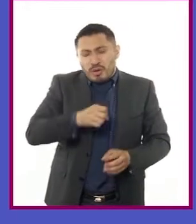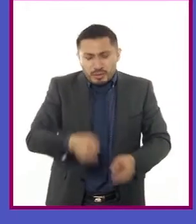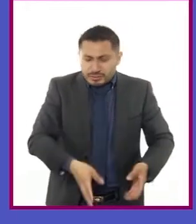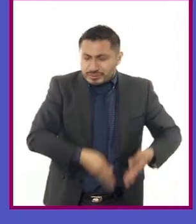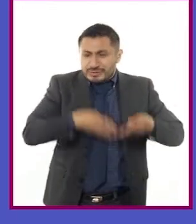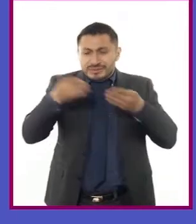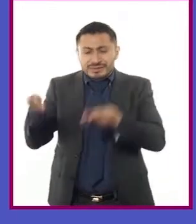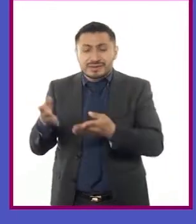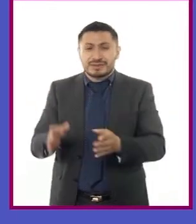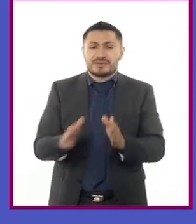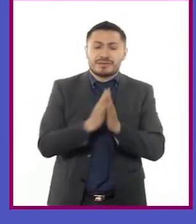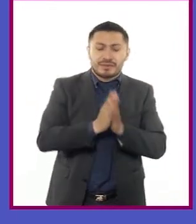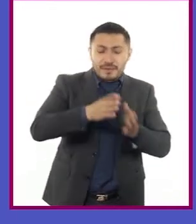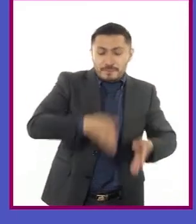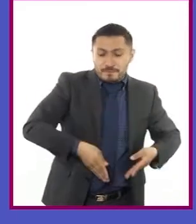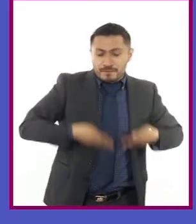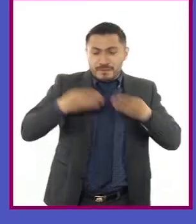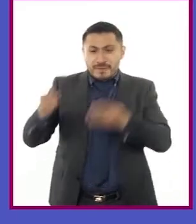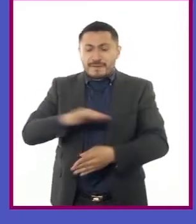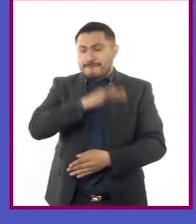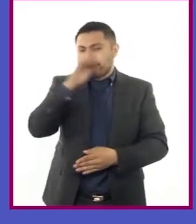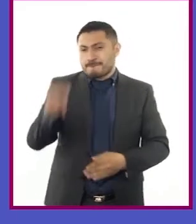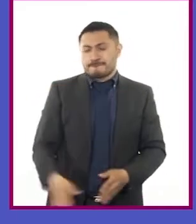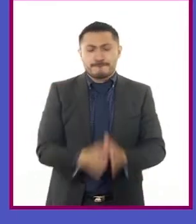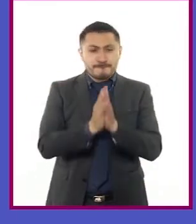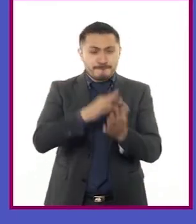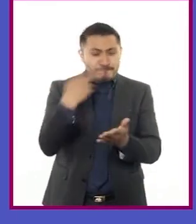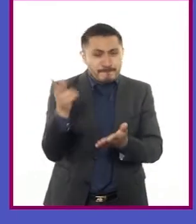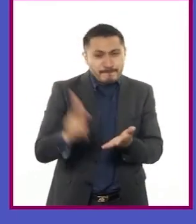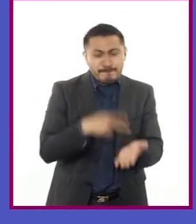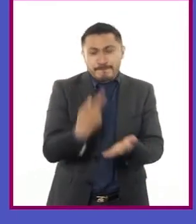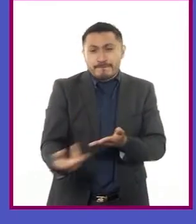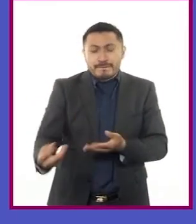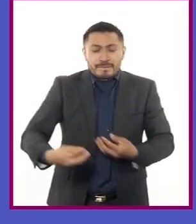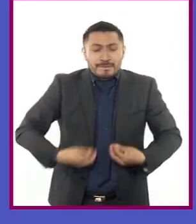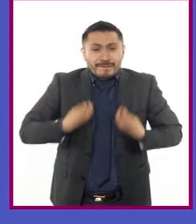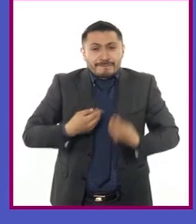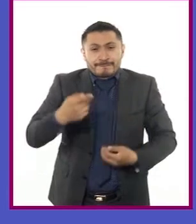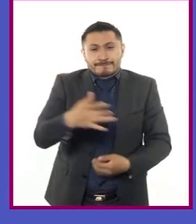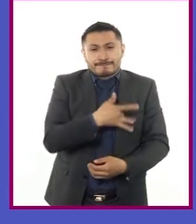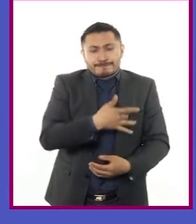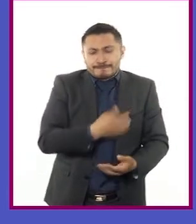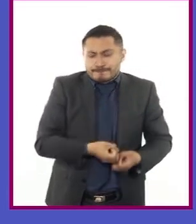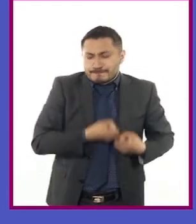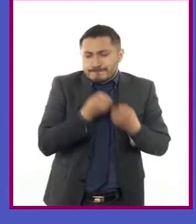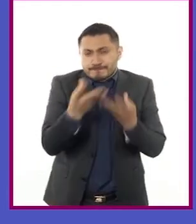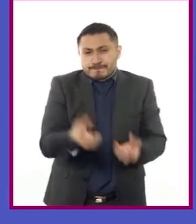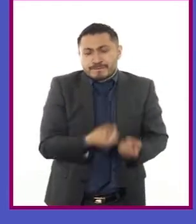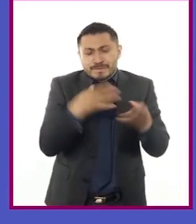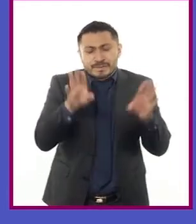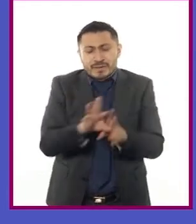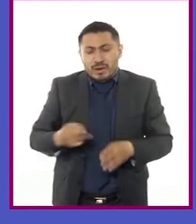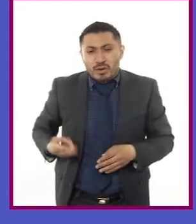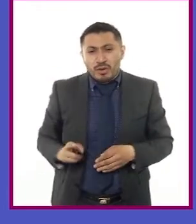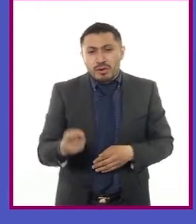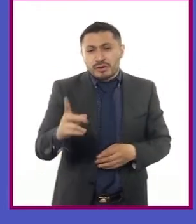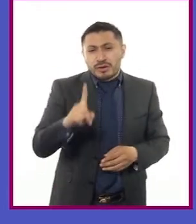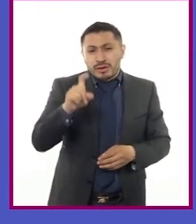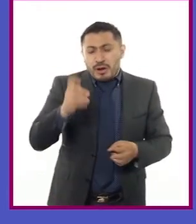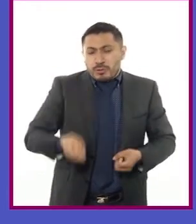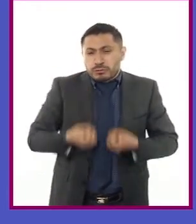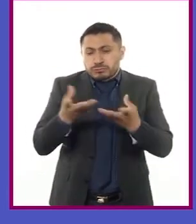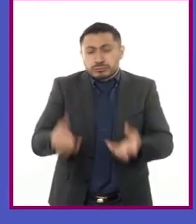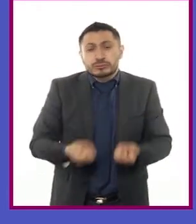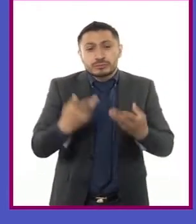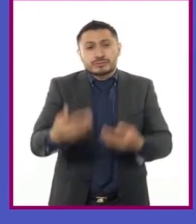mío, saca tu cuerpo de la muerte. Saca tu corazón igual que un río, tu frente limpia en que